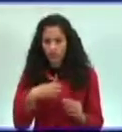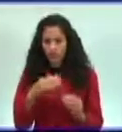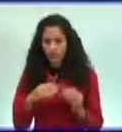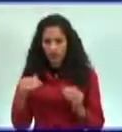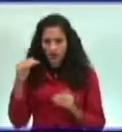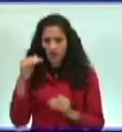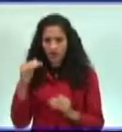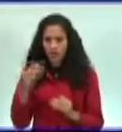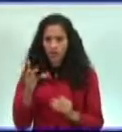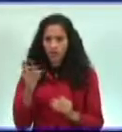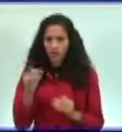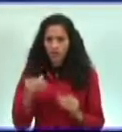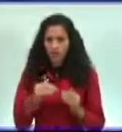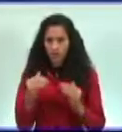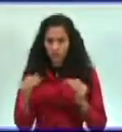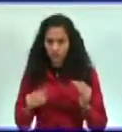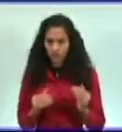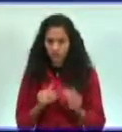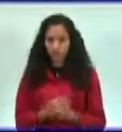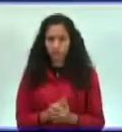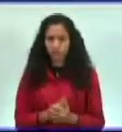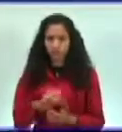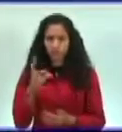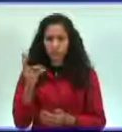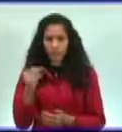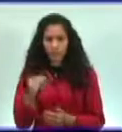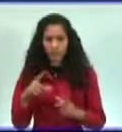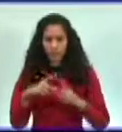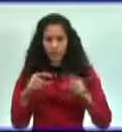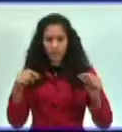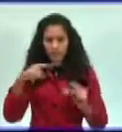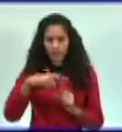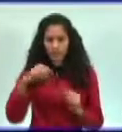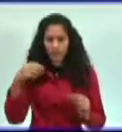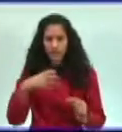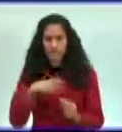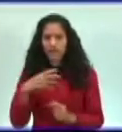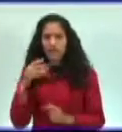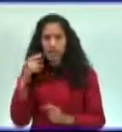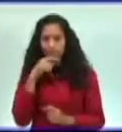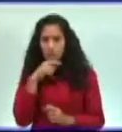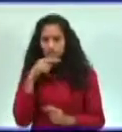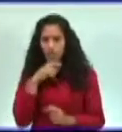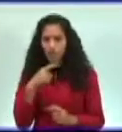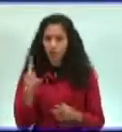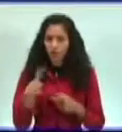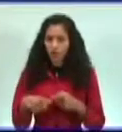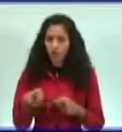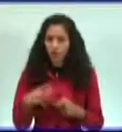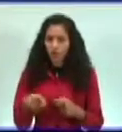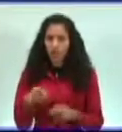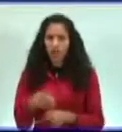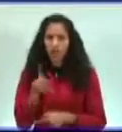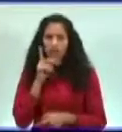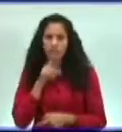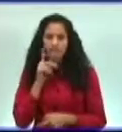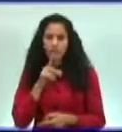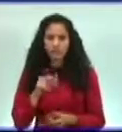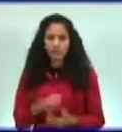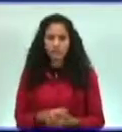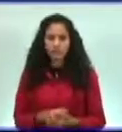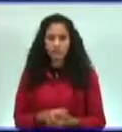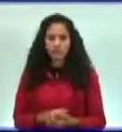arriba, cuántos debajo, cuántas estrellas hay de color rojo y cuántas estrellas hay de color